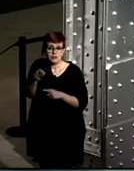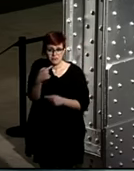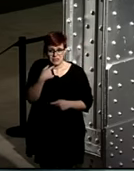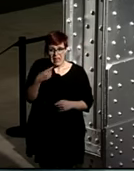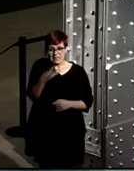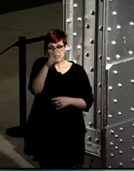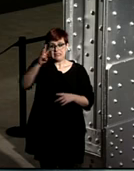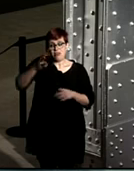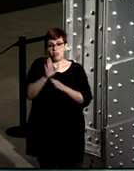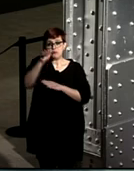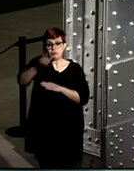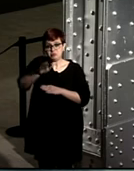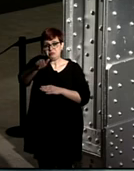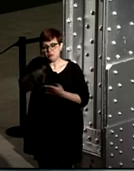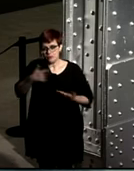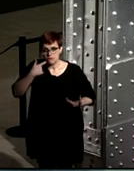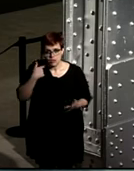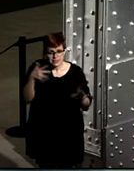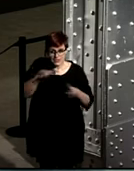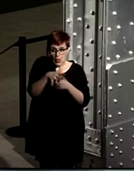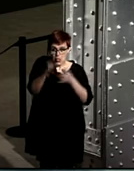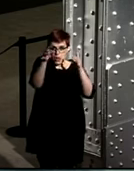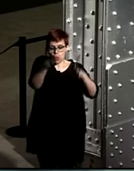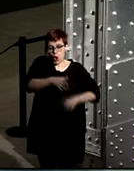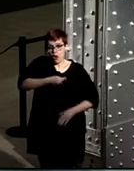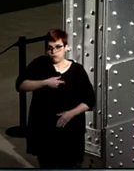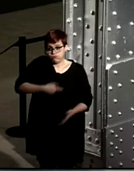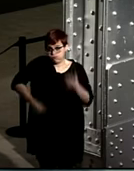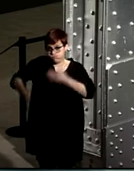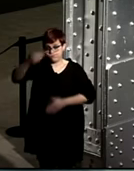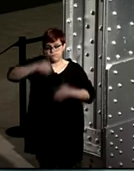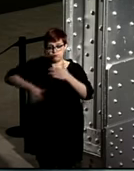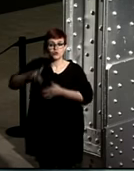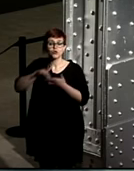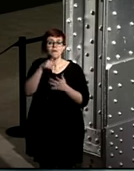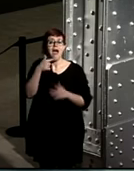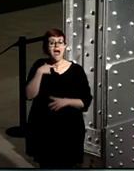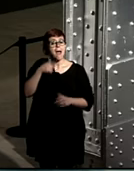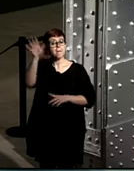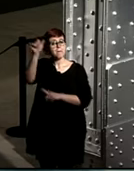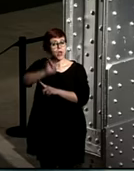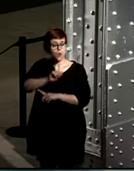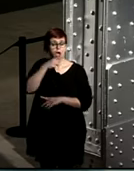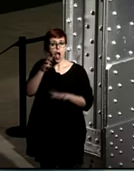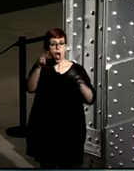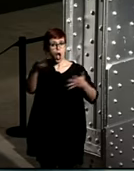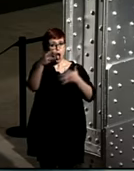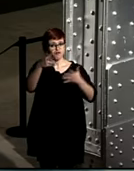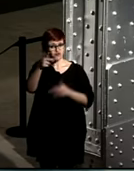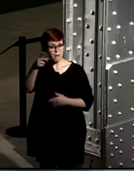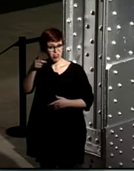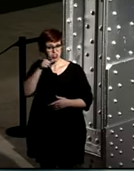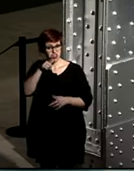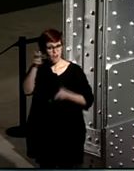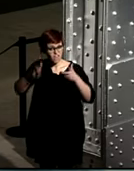semana volvió a subir, cosa que no ocurría desde afortunadamente otra película española, que es 8 apellidos vascos, Y si te Bueno, incluso se llegó a